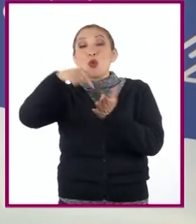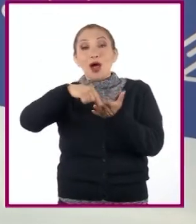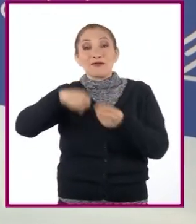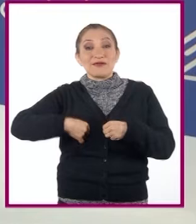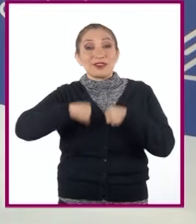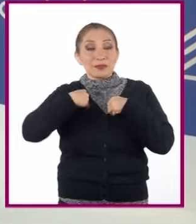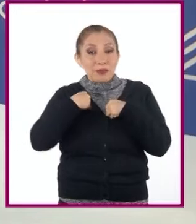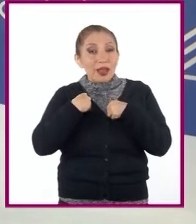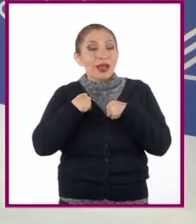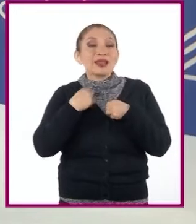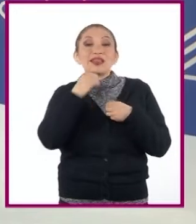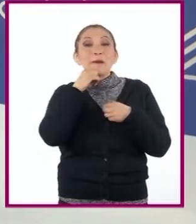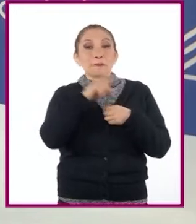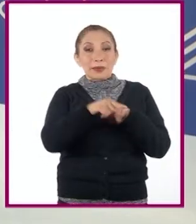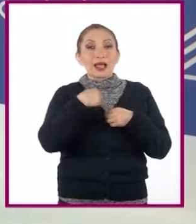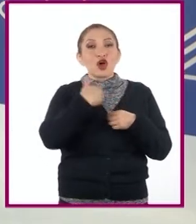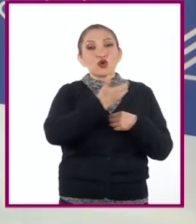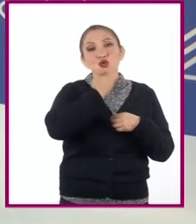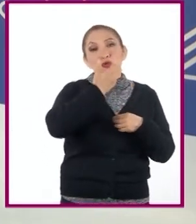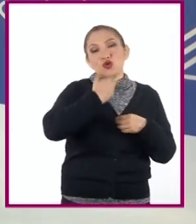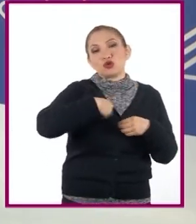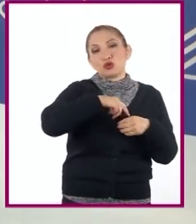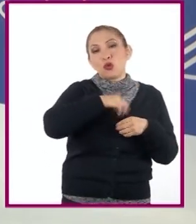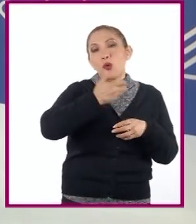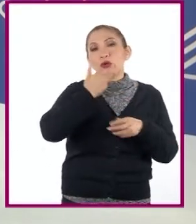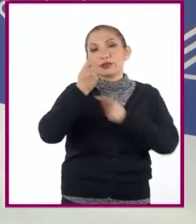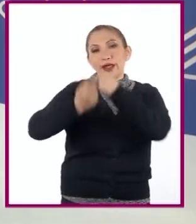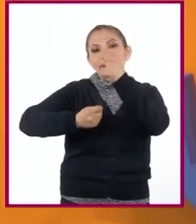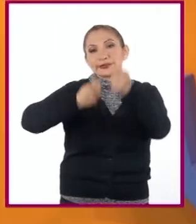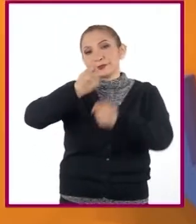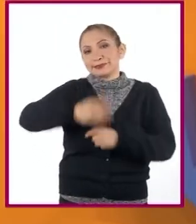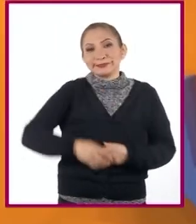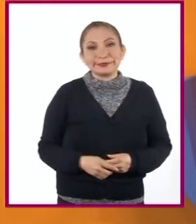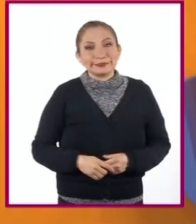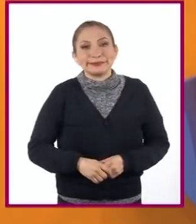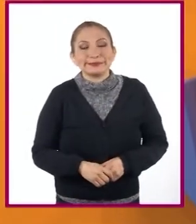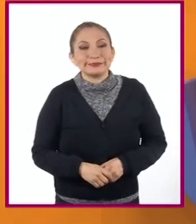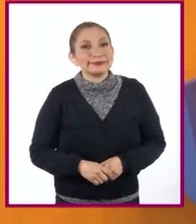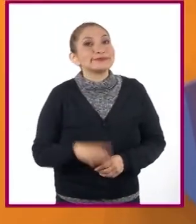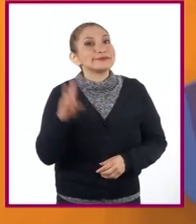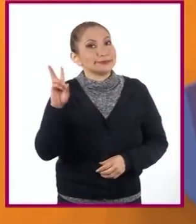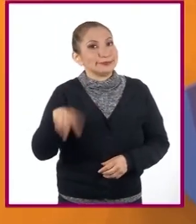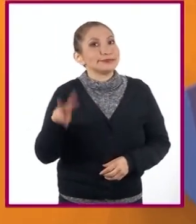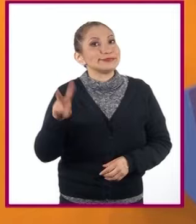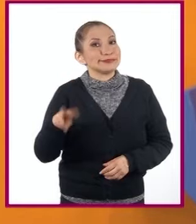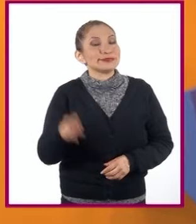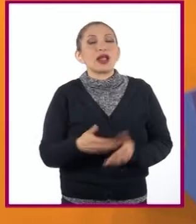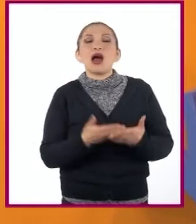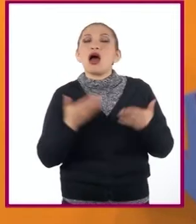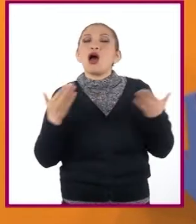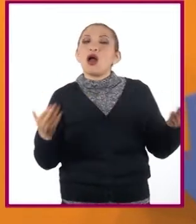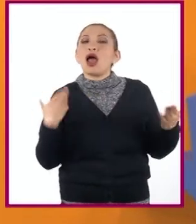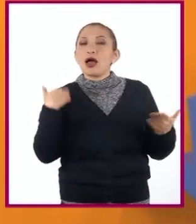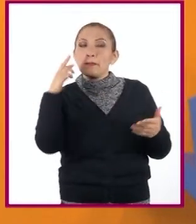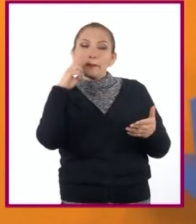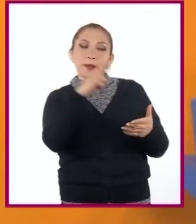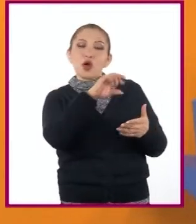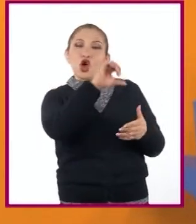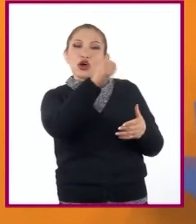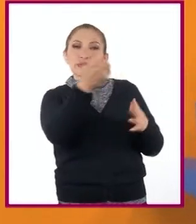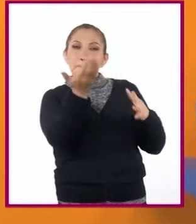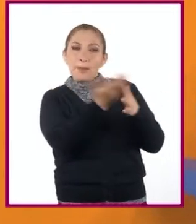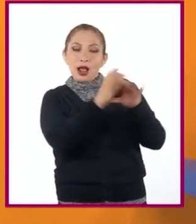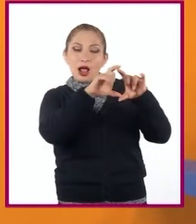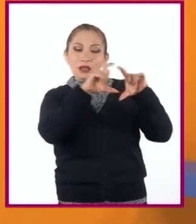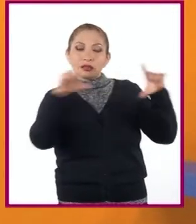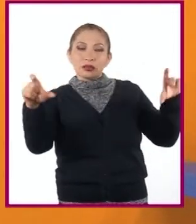vivimos, así como de nuestras costumbres y tradiciones. Así es. Ahora revisemos el siguiente fragmento